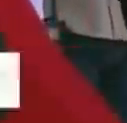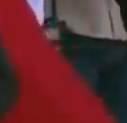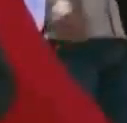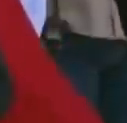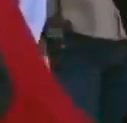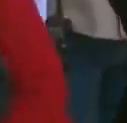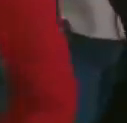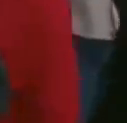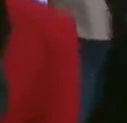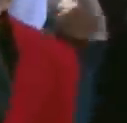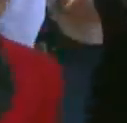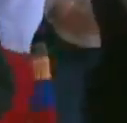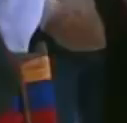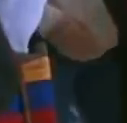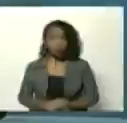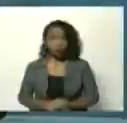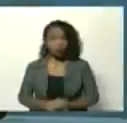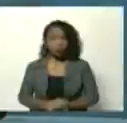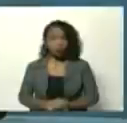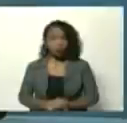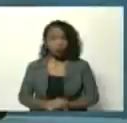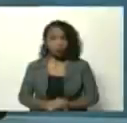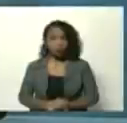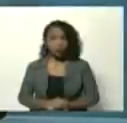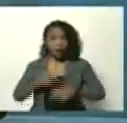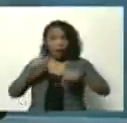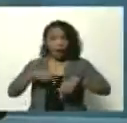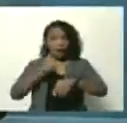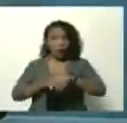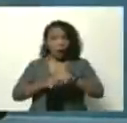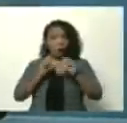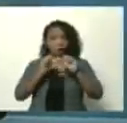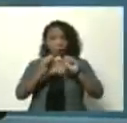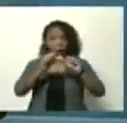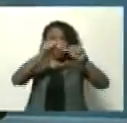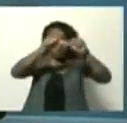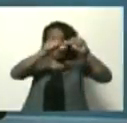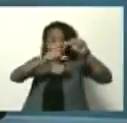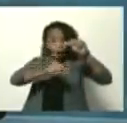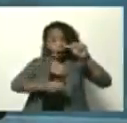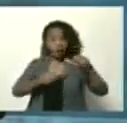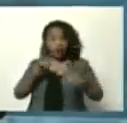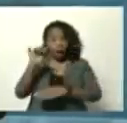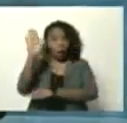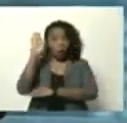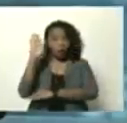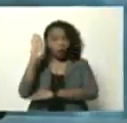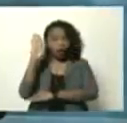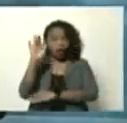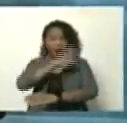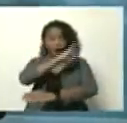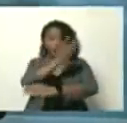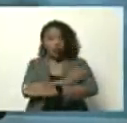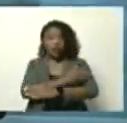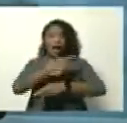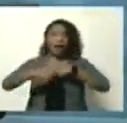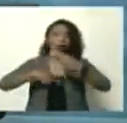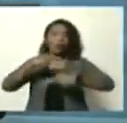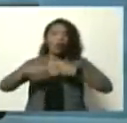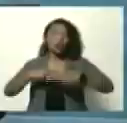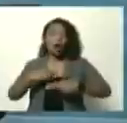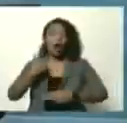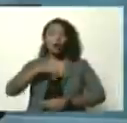estudios de Venezolana de Televisión adelante a esta hora salimos revisando más del acto de juramentación de la fuerza revolucionaria